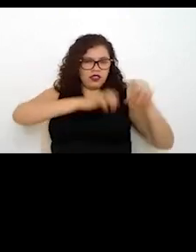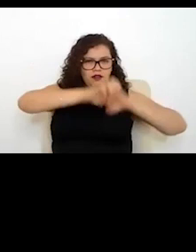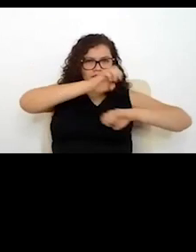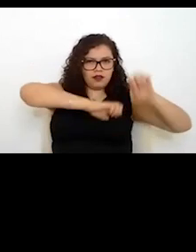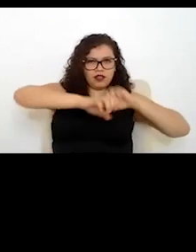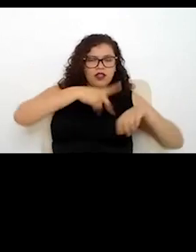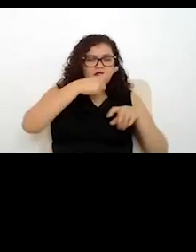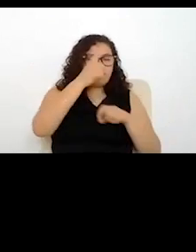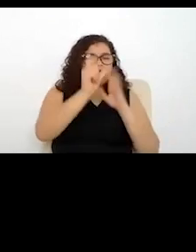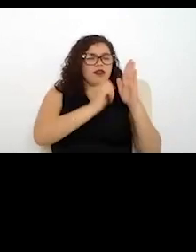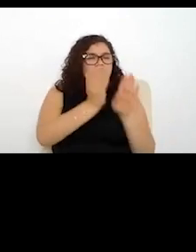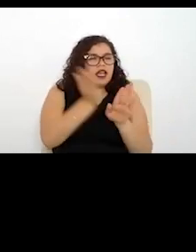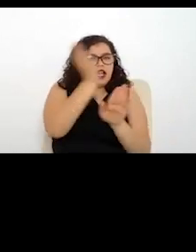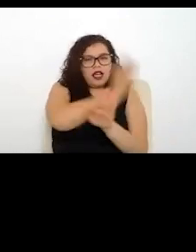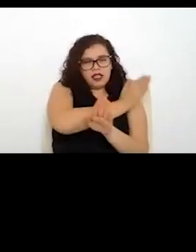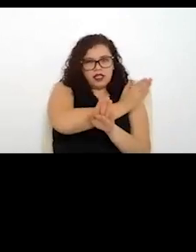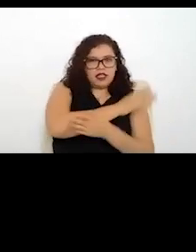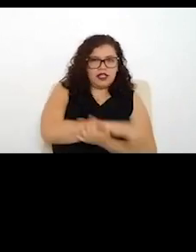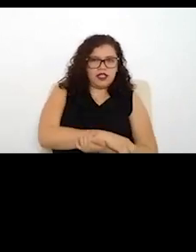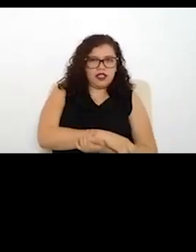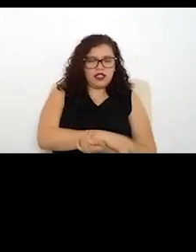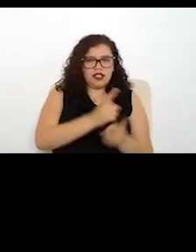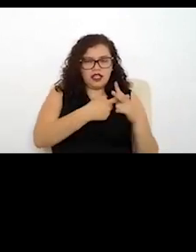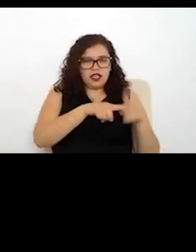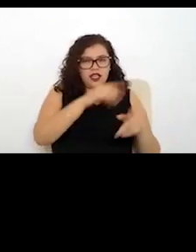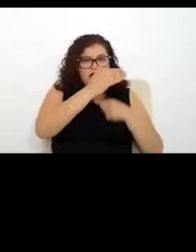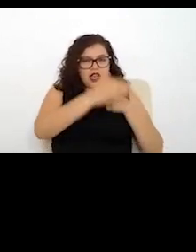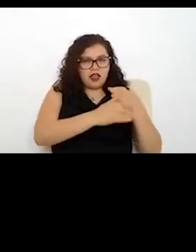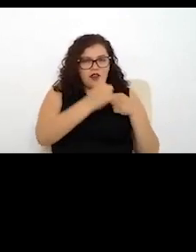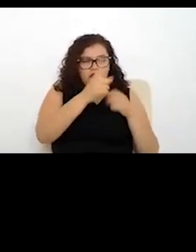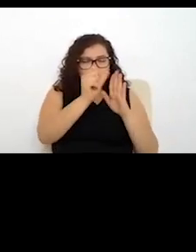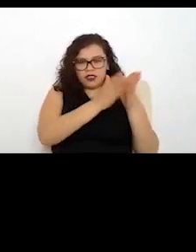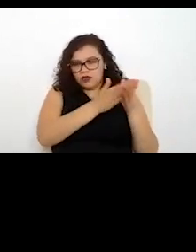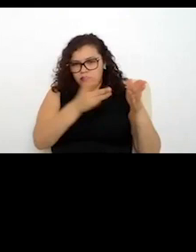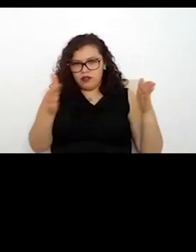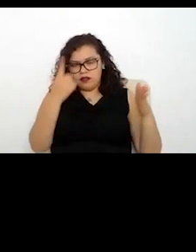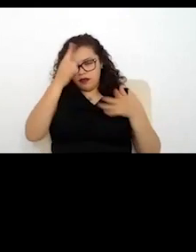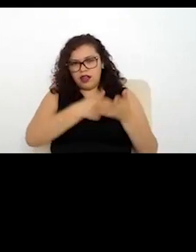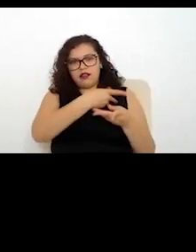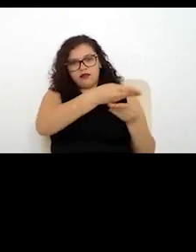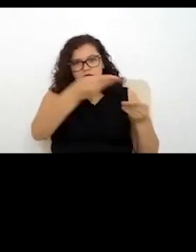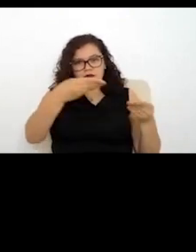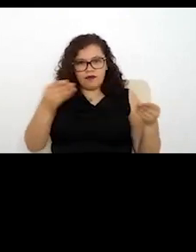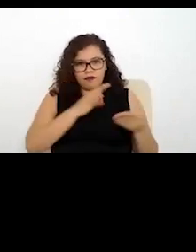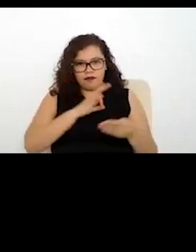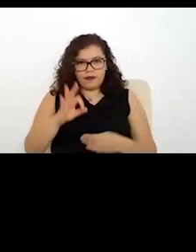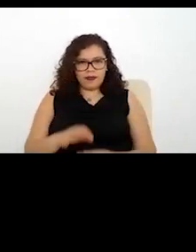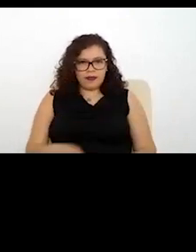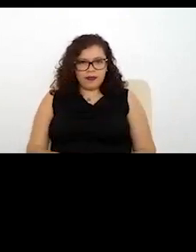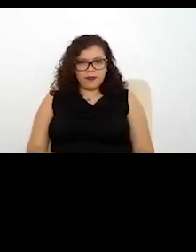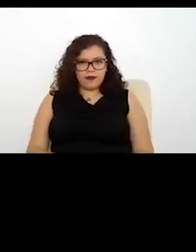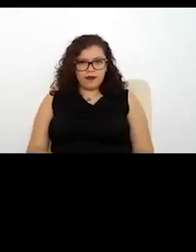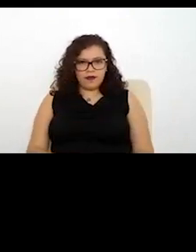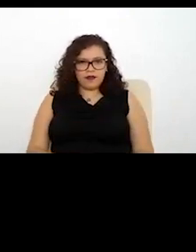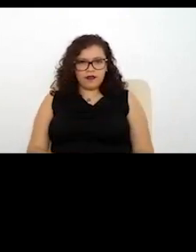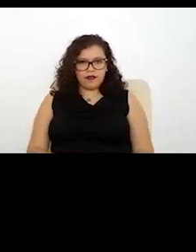mes antes, que es en abril. Entonces, justamente a partir de que se concluye, se tiene al menos un mes para pagar esta